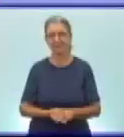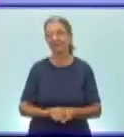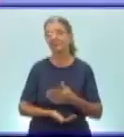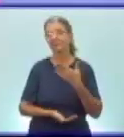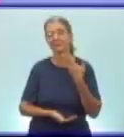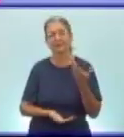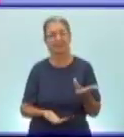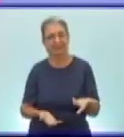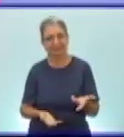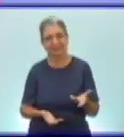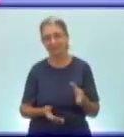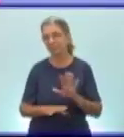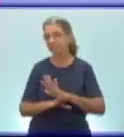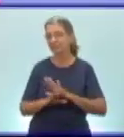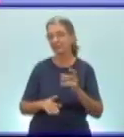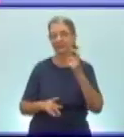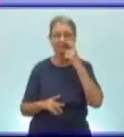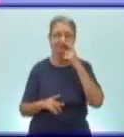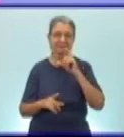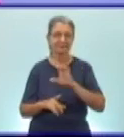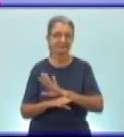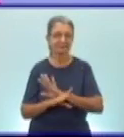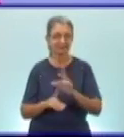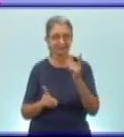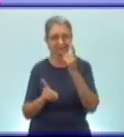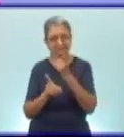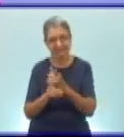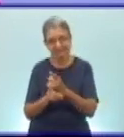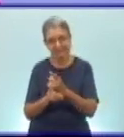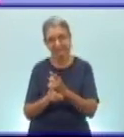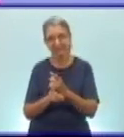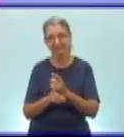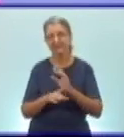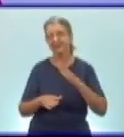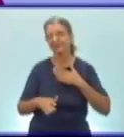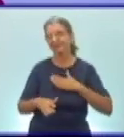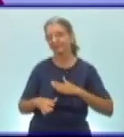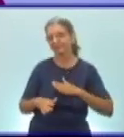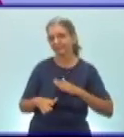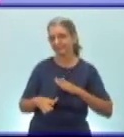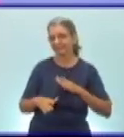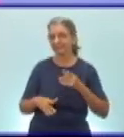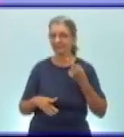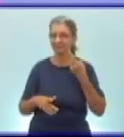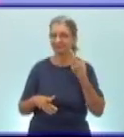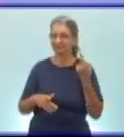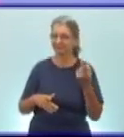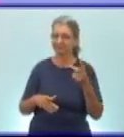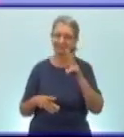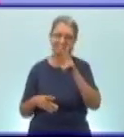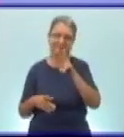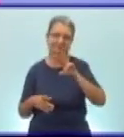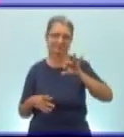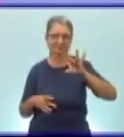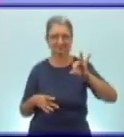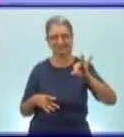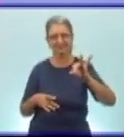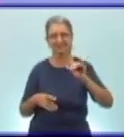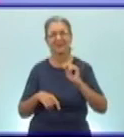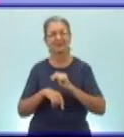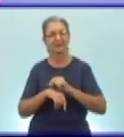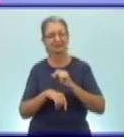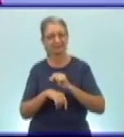Bueno, entonces ya hemos llegado al final de nuestro encuentro. Espero que hayan pasado aproximadamente 27